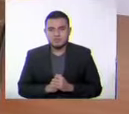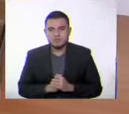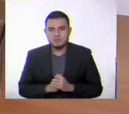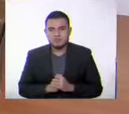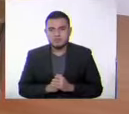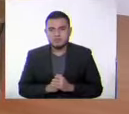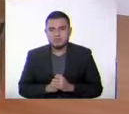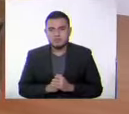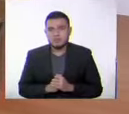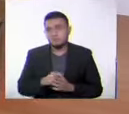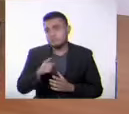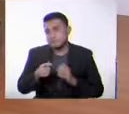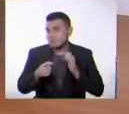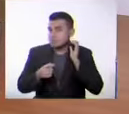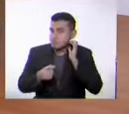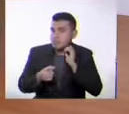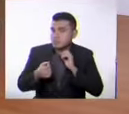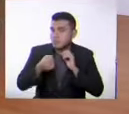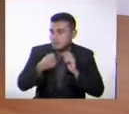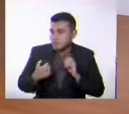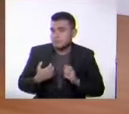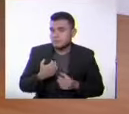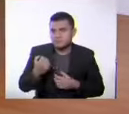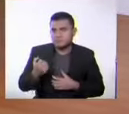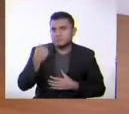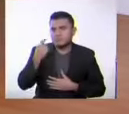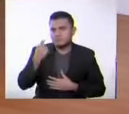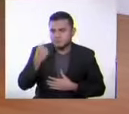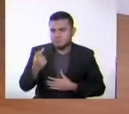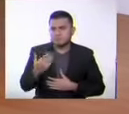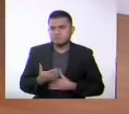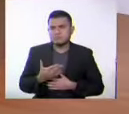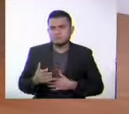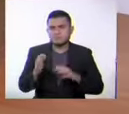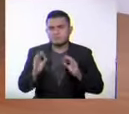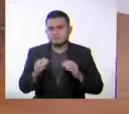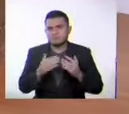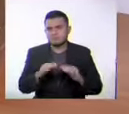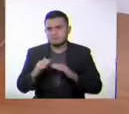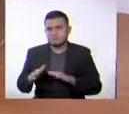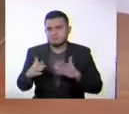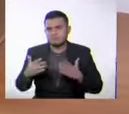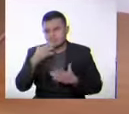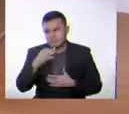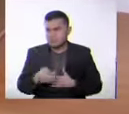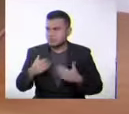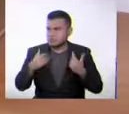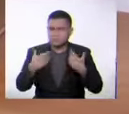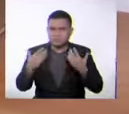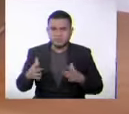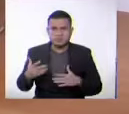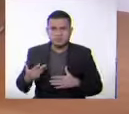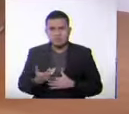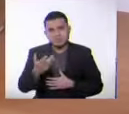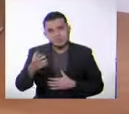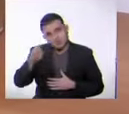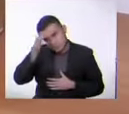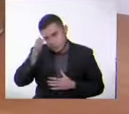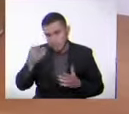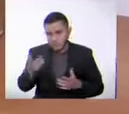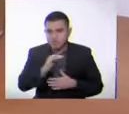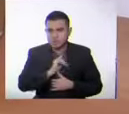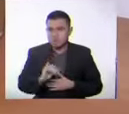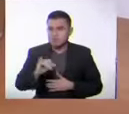Esa información nos hace percibir, nos hace entender de manera diferente lo que teníamos por el concepto de